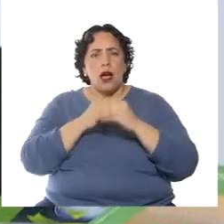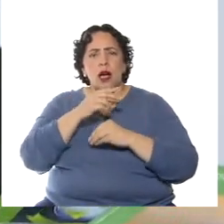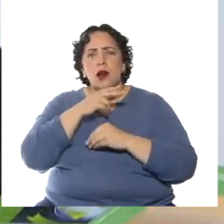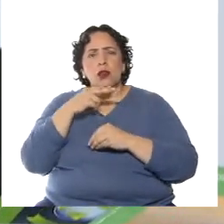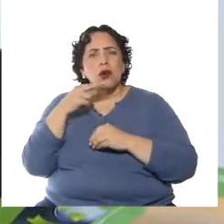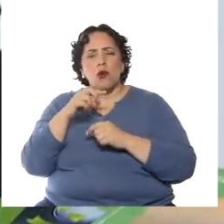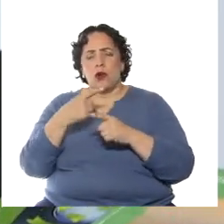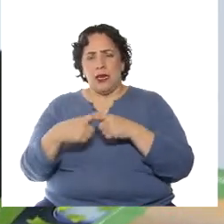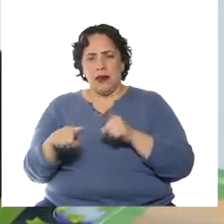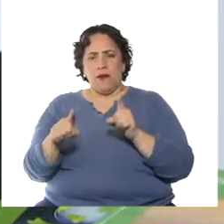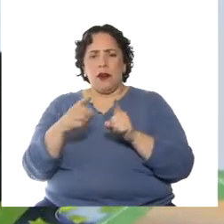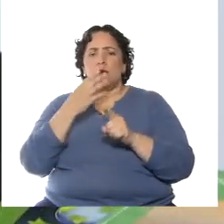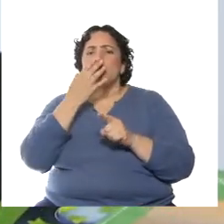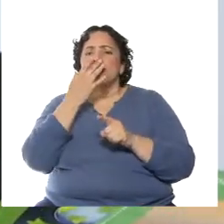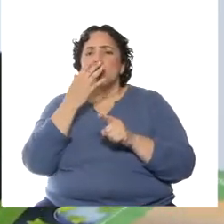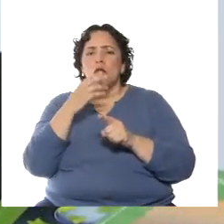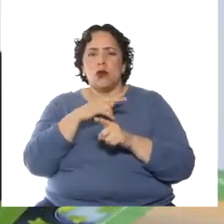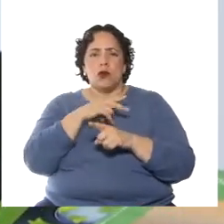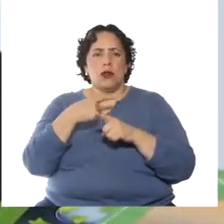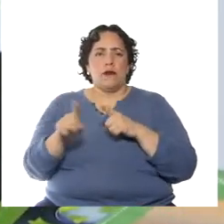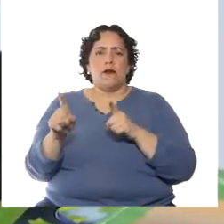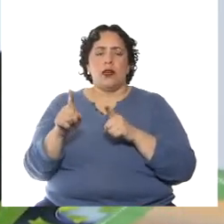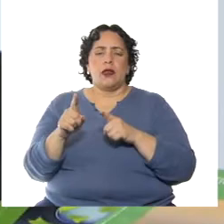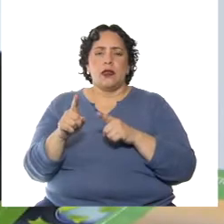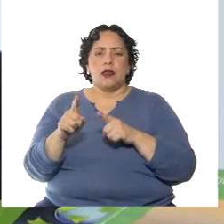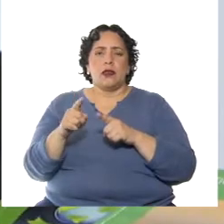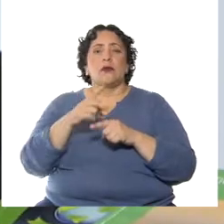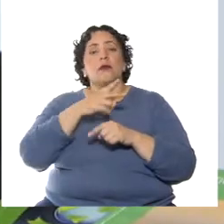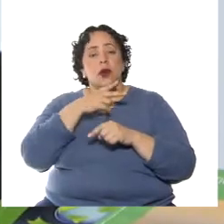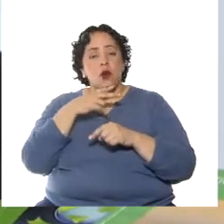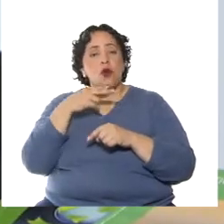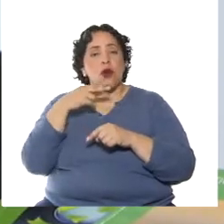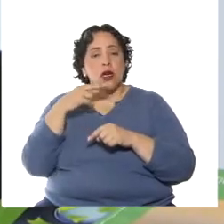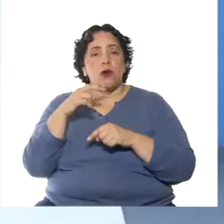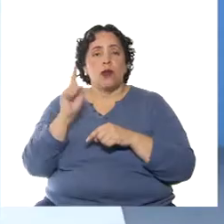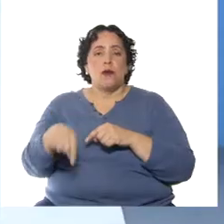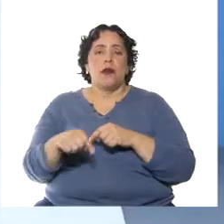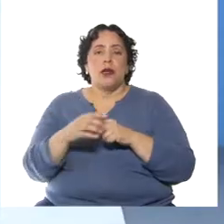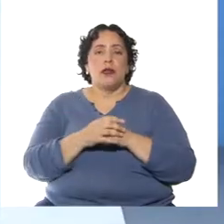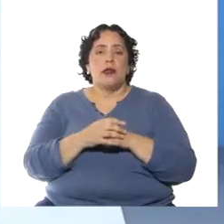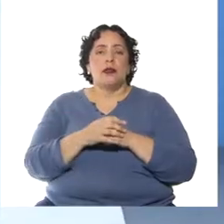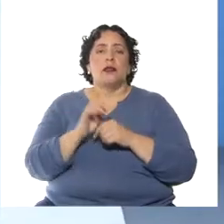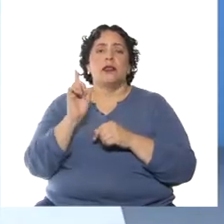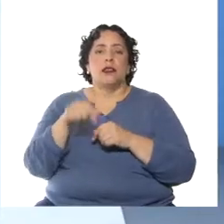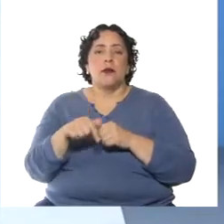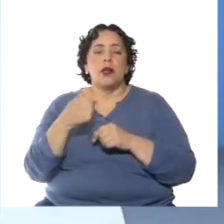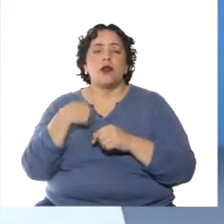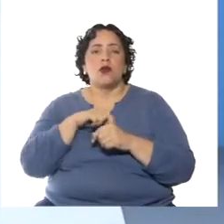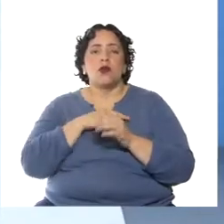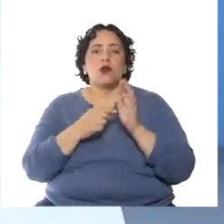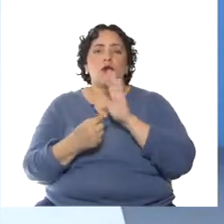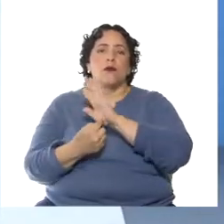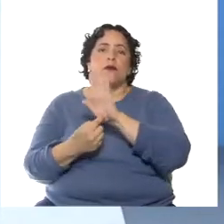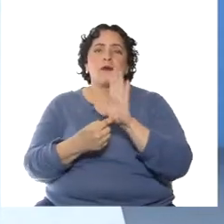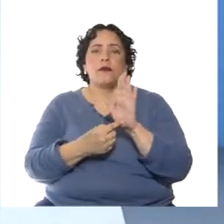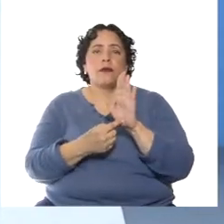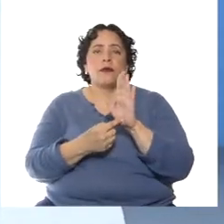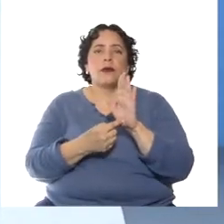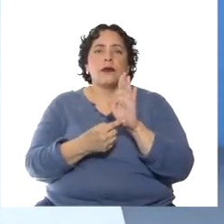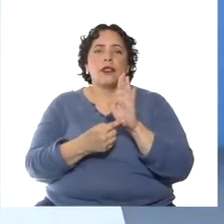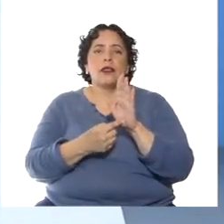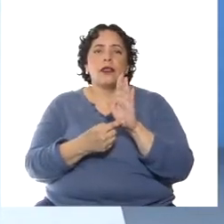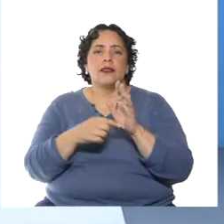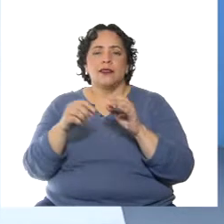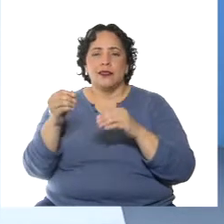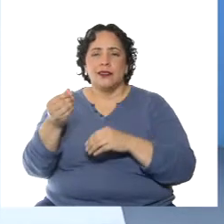sabor, otro olor, que es riquísimo. Allá tenemos también un ingrediente Heiler, muéstralo. Esto se llama levadura. ¿Qué